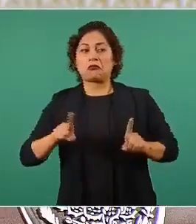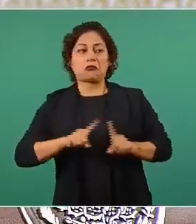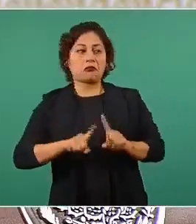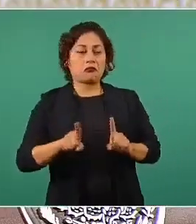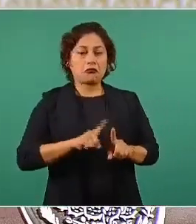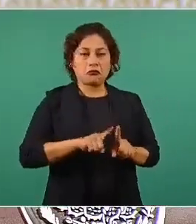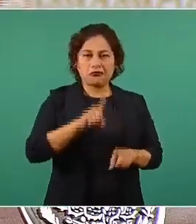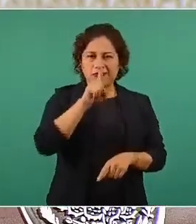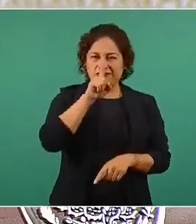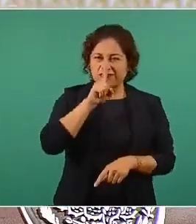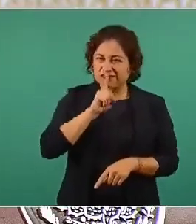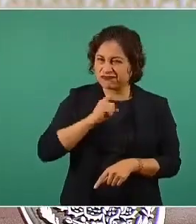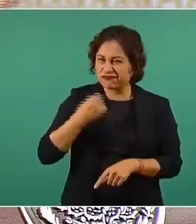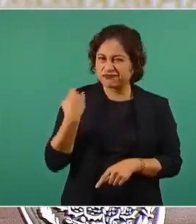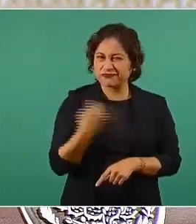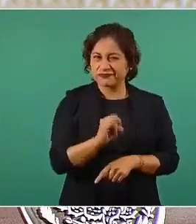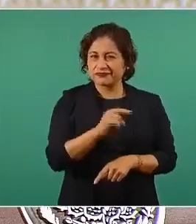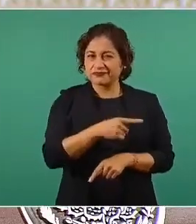Y